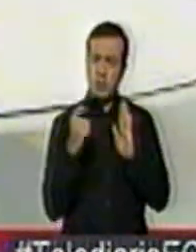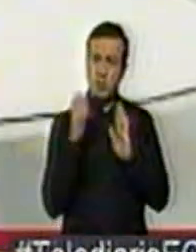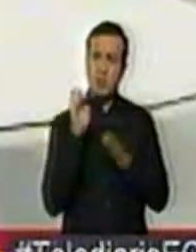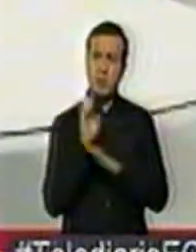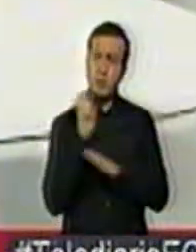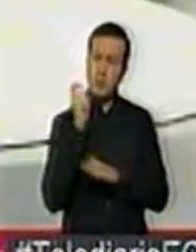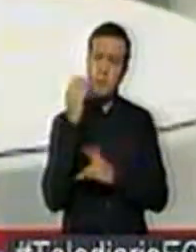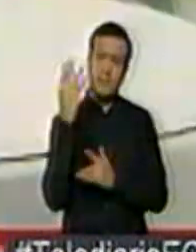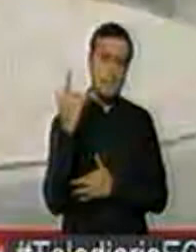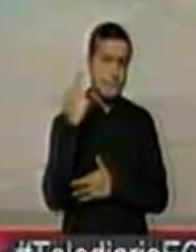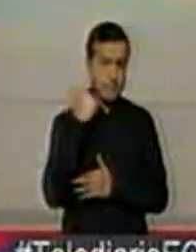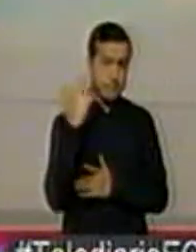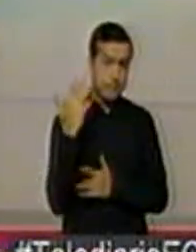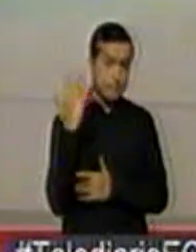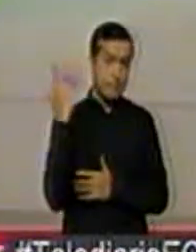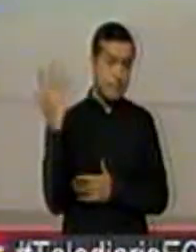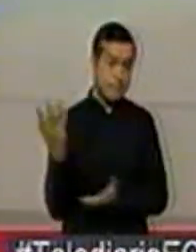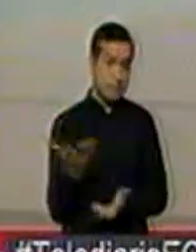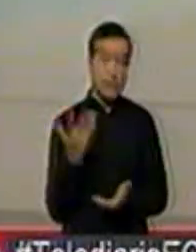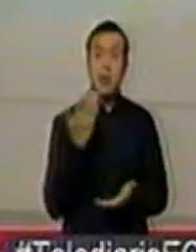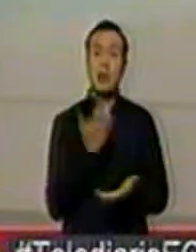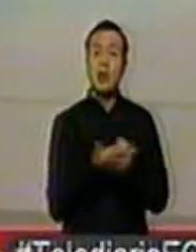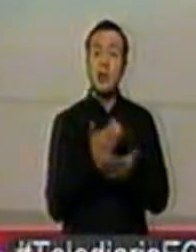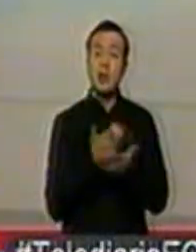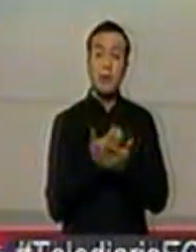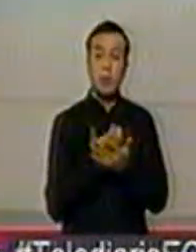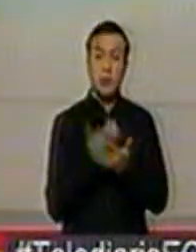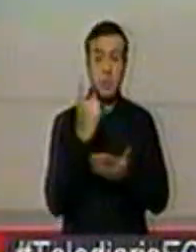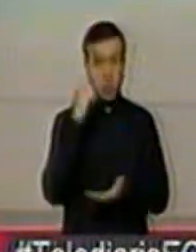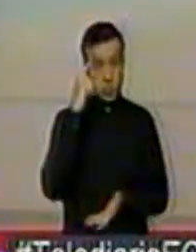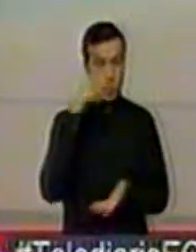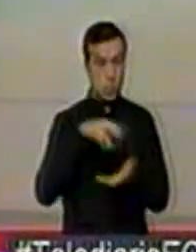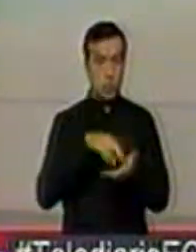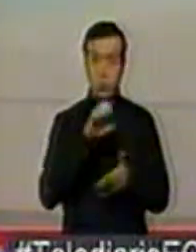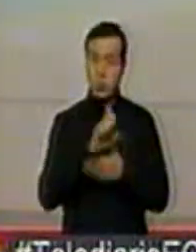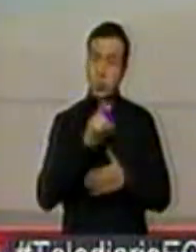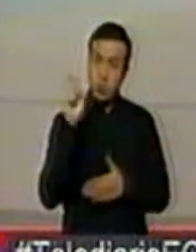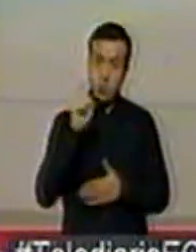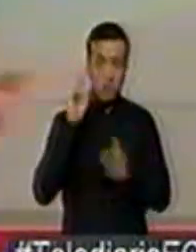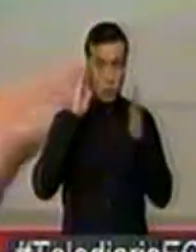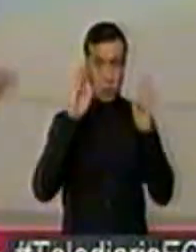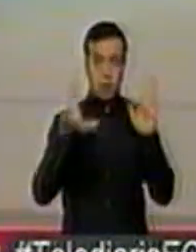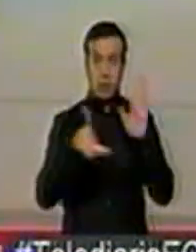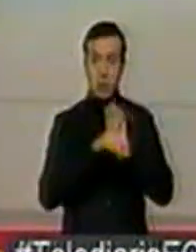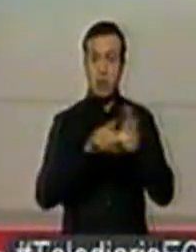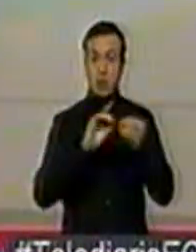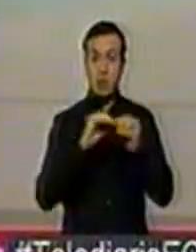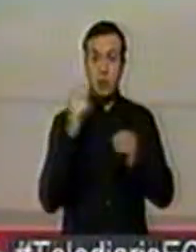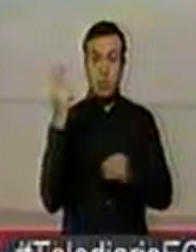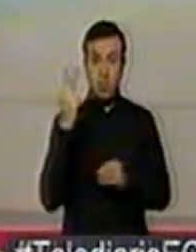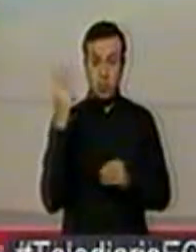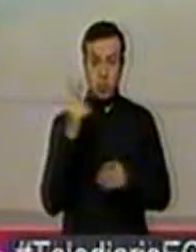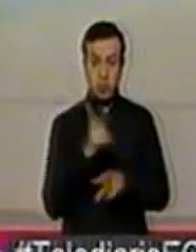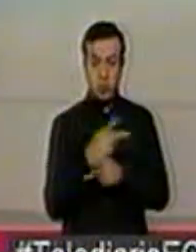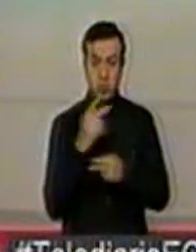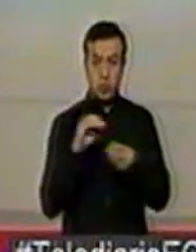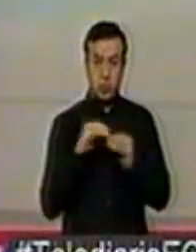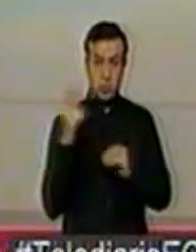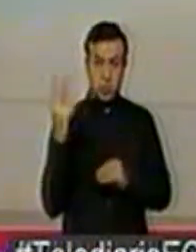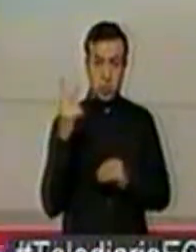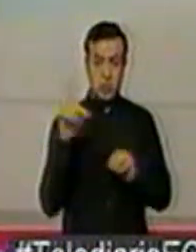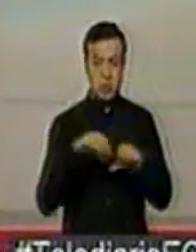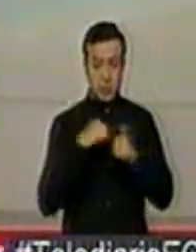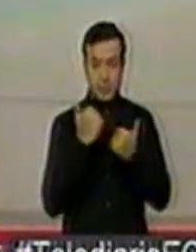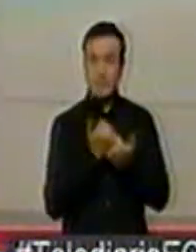y estamos esperando que venga el paquete de medidas económicas de parte del gobierno nacional en la ley 2 productiva 2 a la asamblea nacional